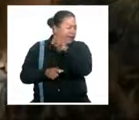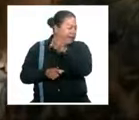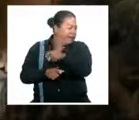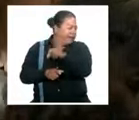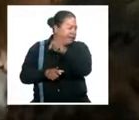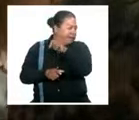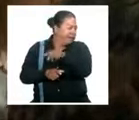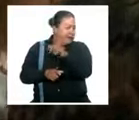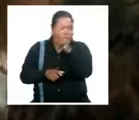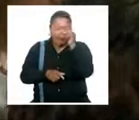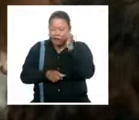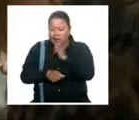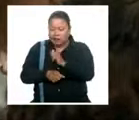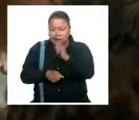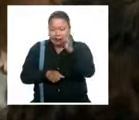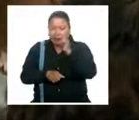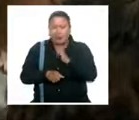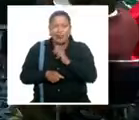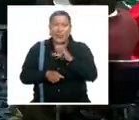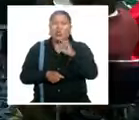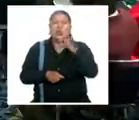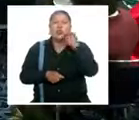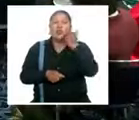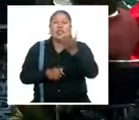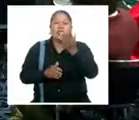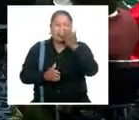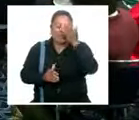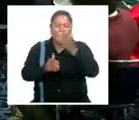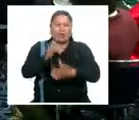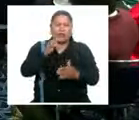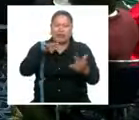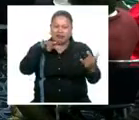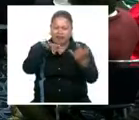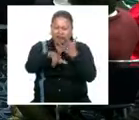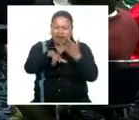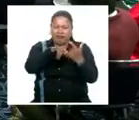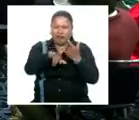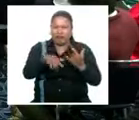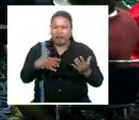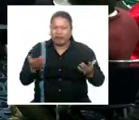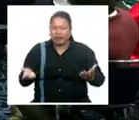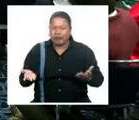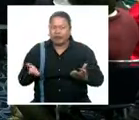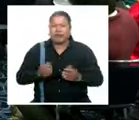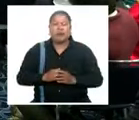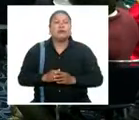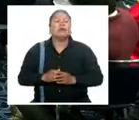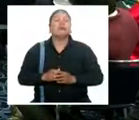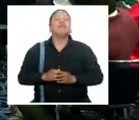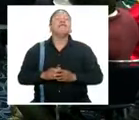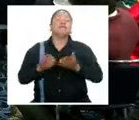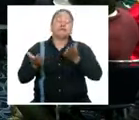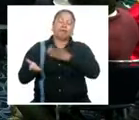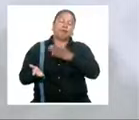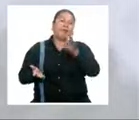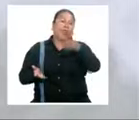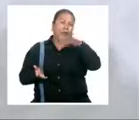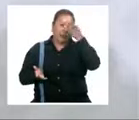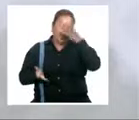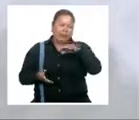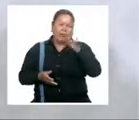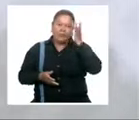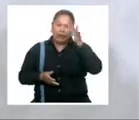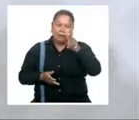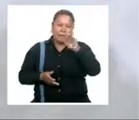siempre. O sea, se oponen a que se concluya esa magna obra. Entonces, ya saben que San Vicente